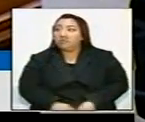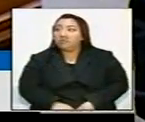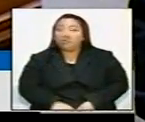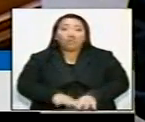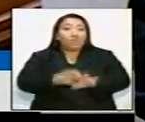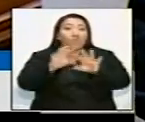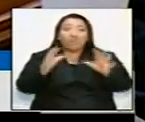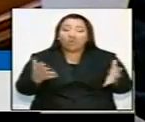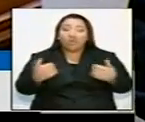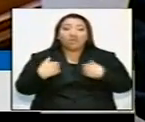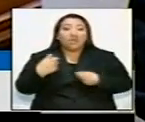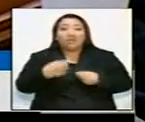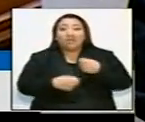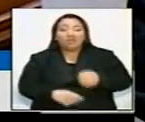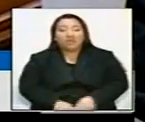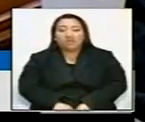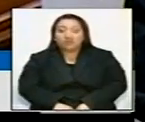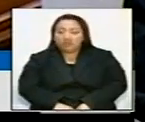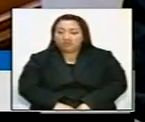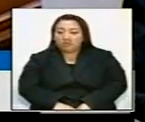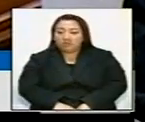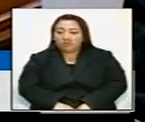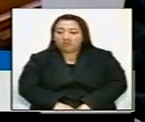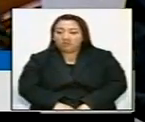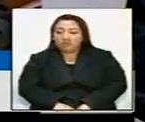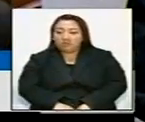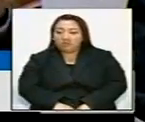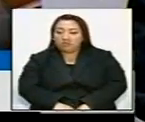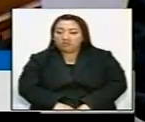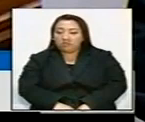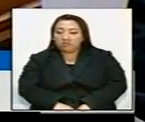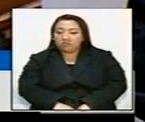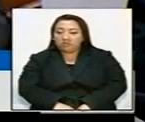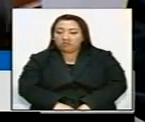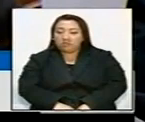hay pyme que va a querer invertir en